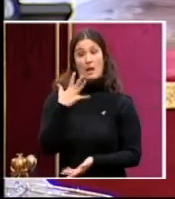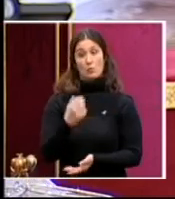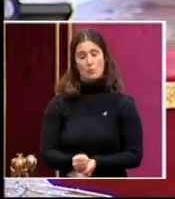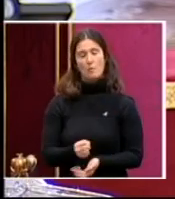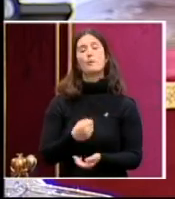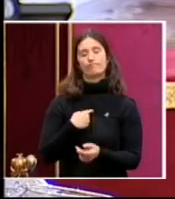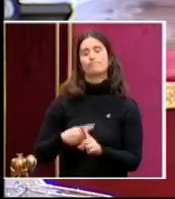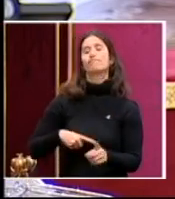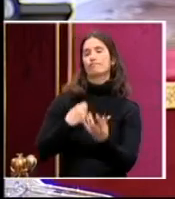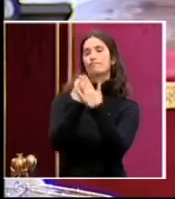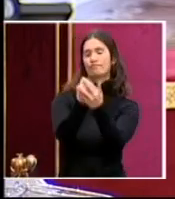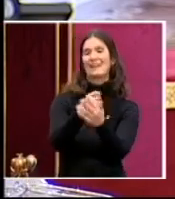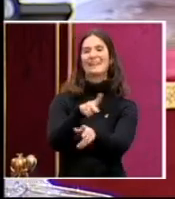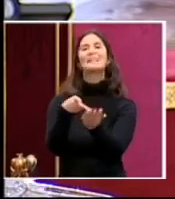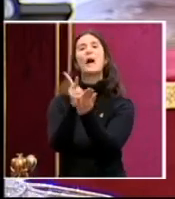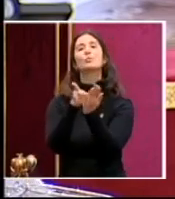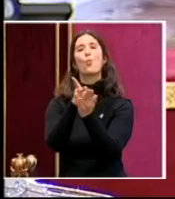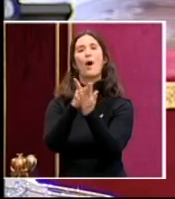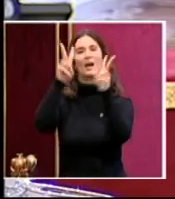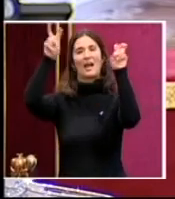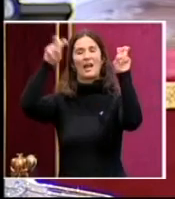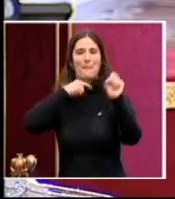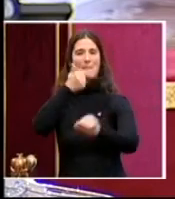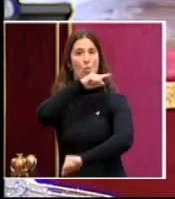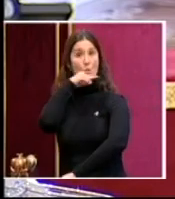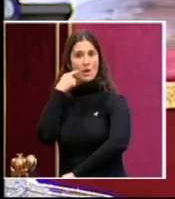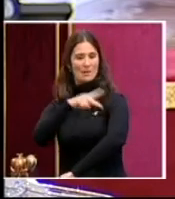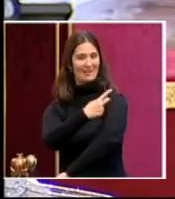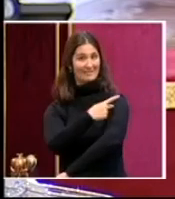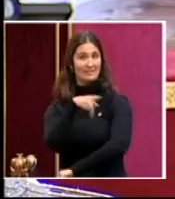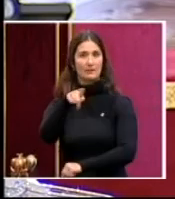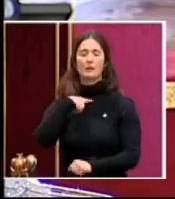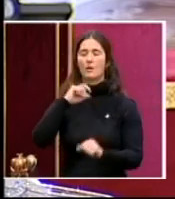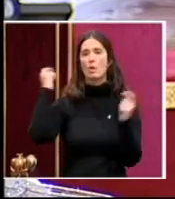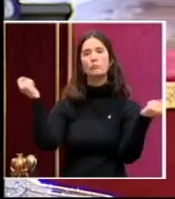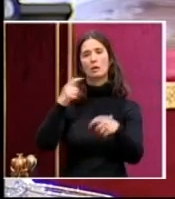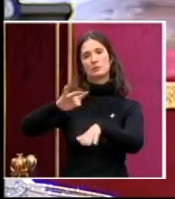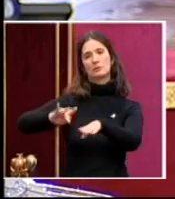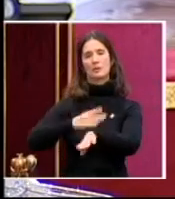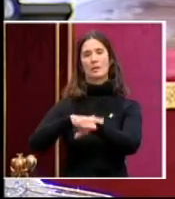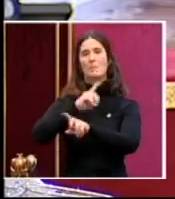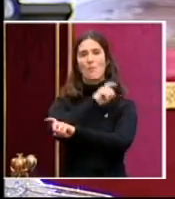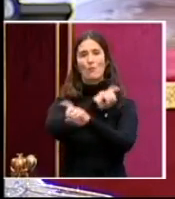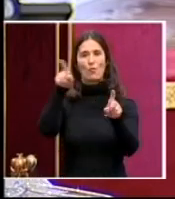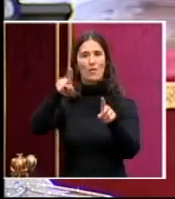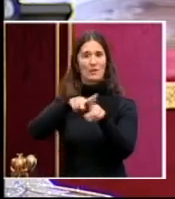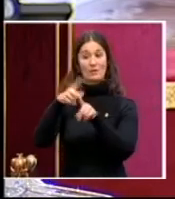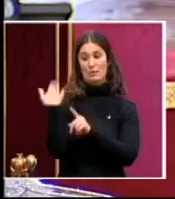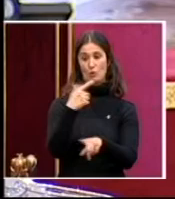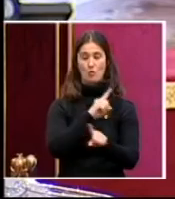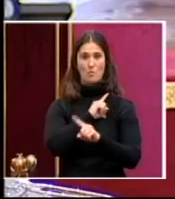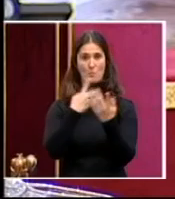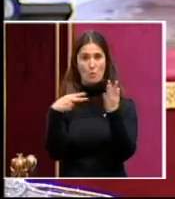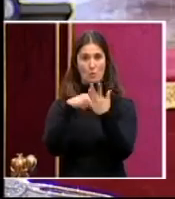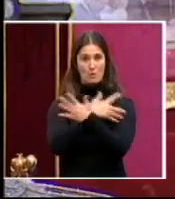se suma a la campaña El tatuaje que más duele, campaña de sensibilización que lanza la Fundación Secretariado Gitano en noviembre del